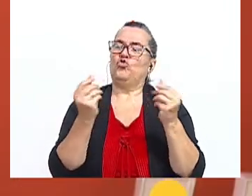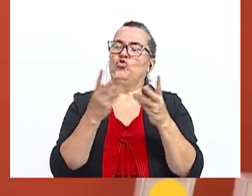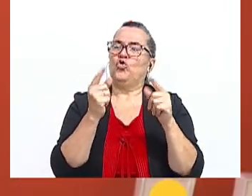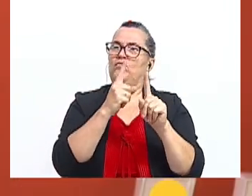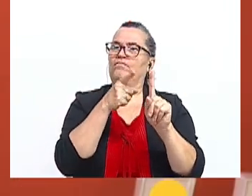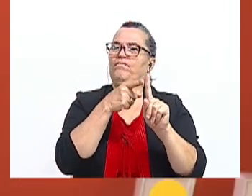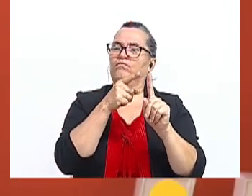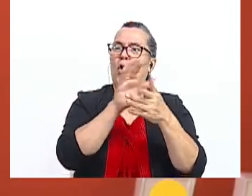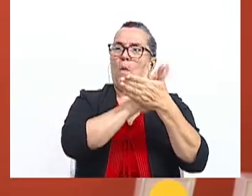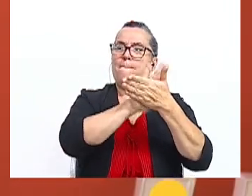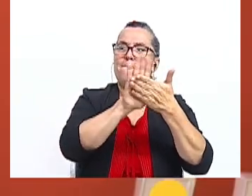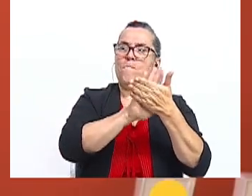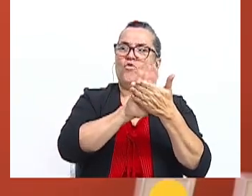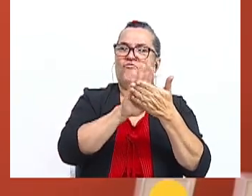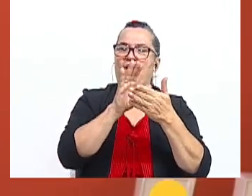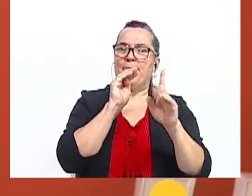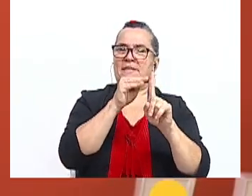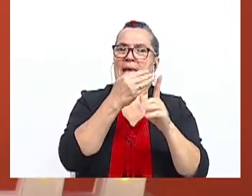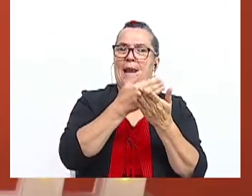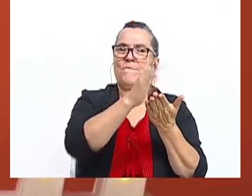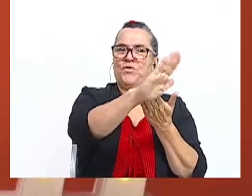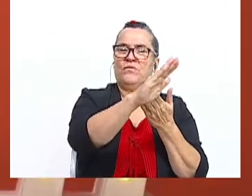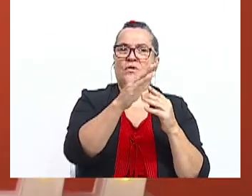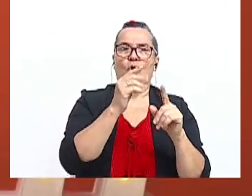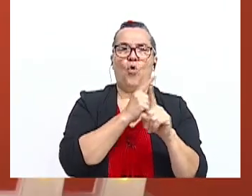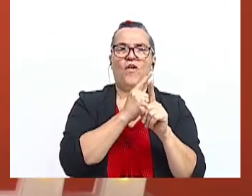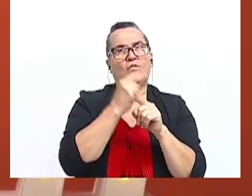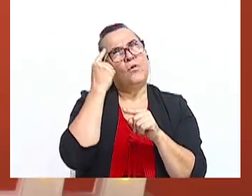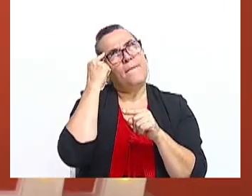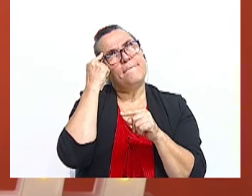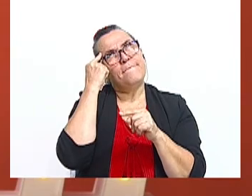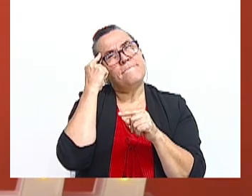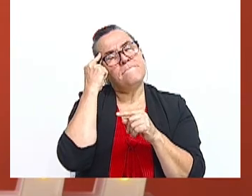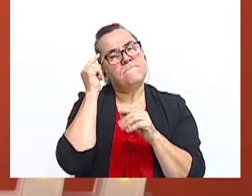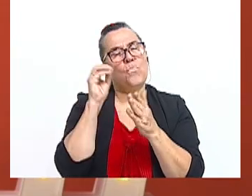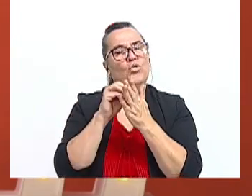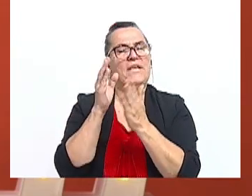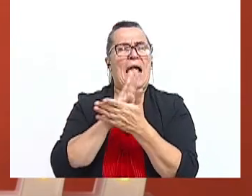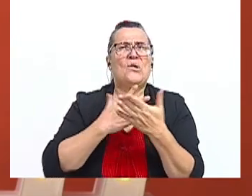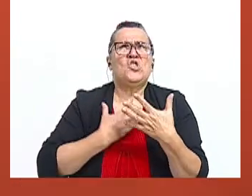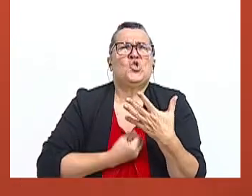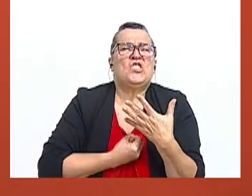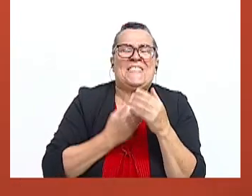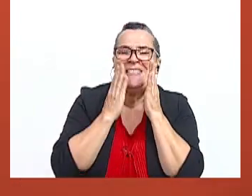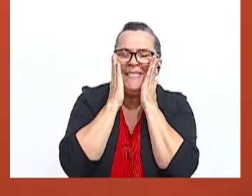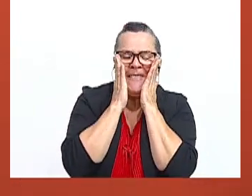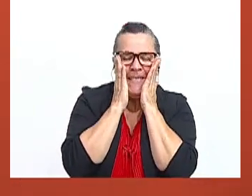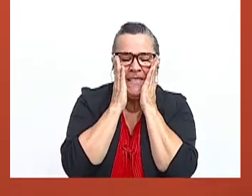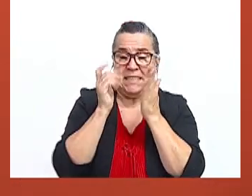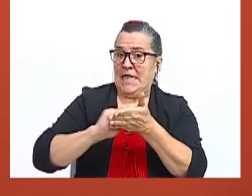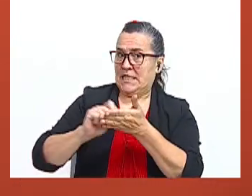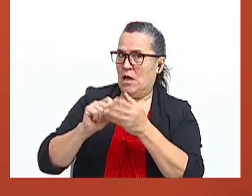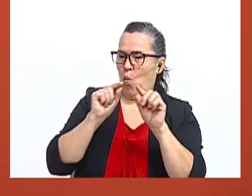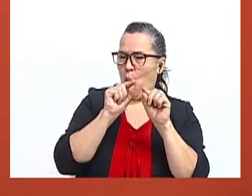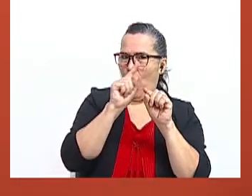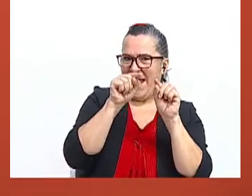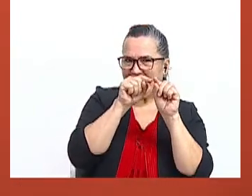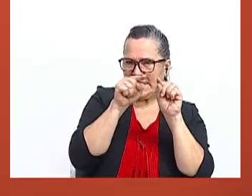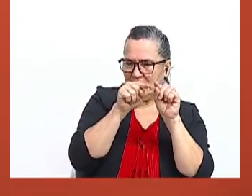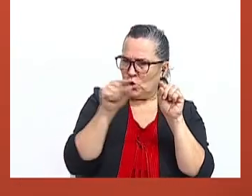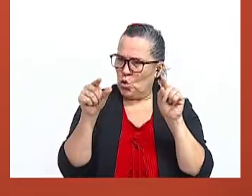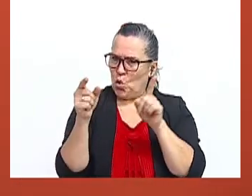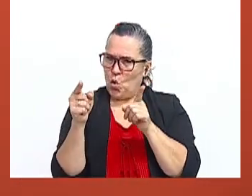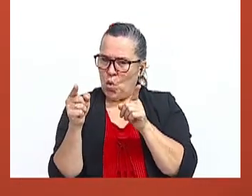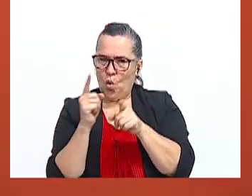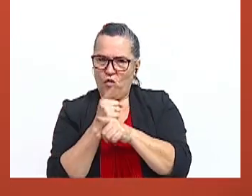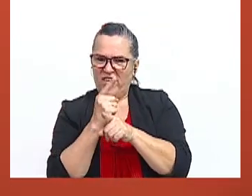puedo borrar el mensaje y lo escribo correcto, pero va a pensar que puse algo que me arrepentí. Y si le escribo un asterisco y la palabra correcta, va